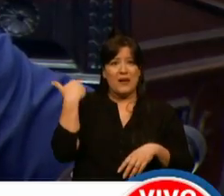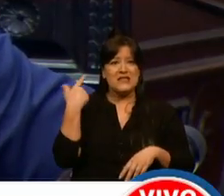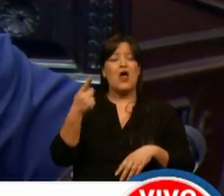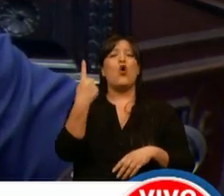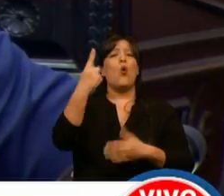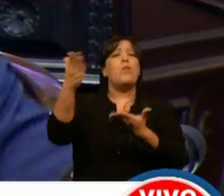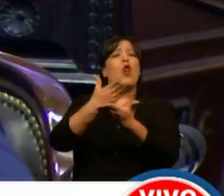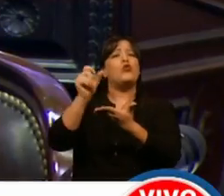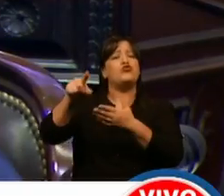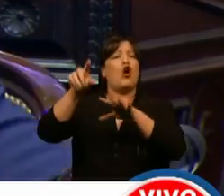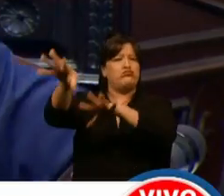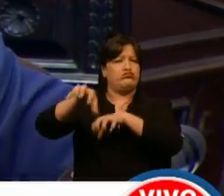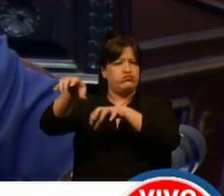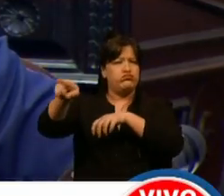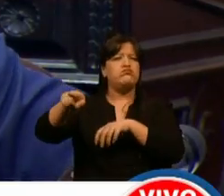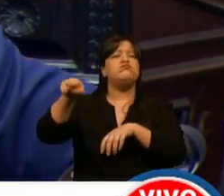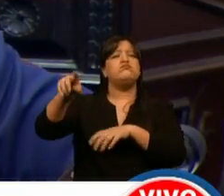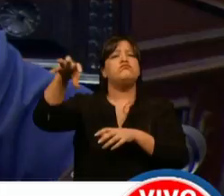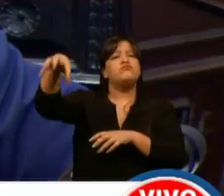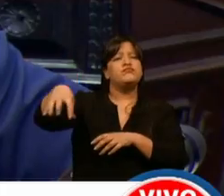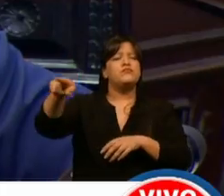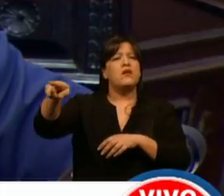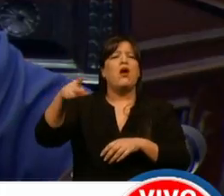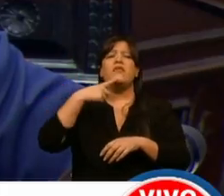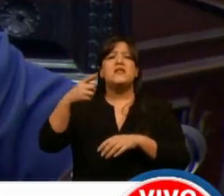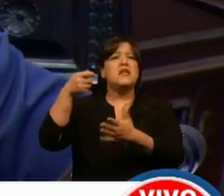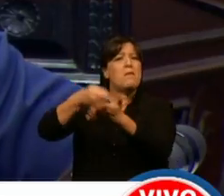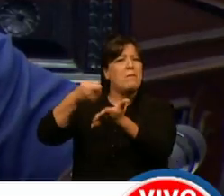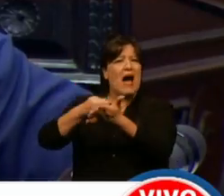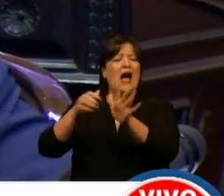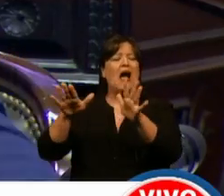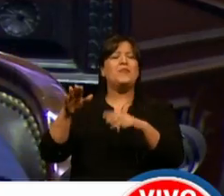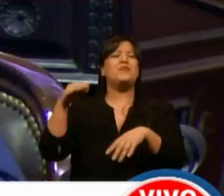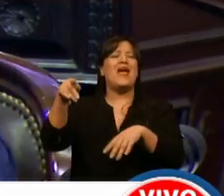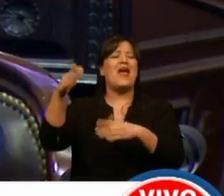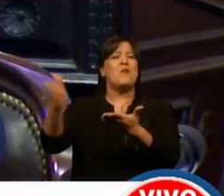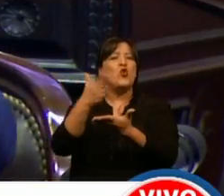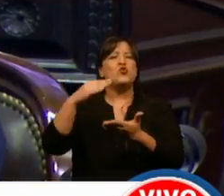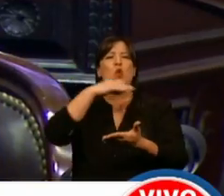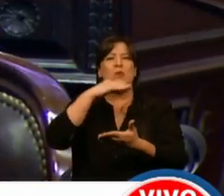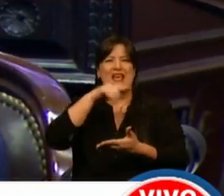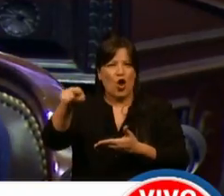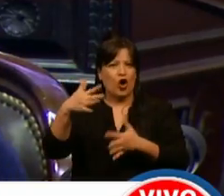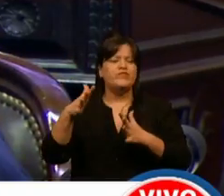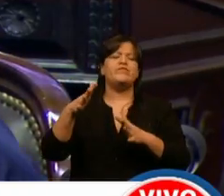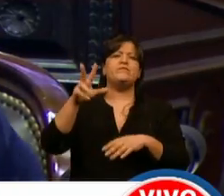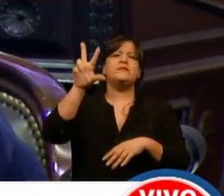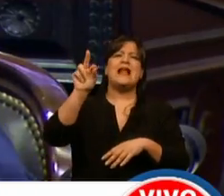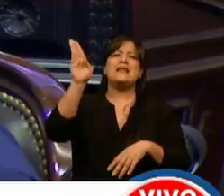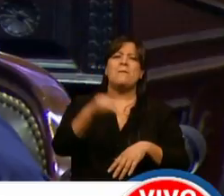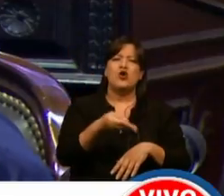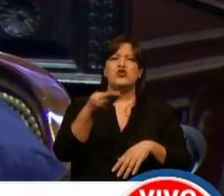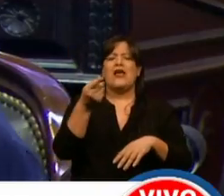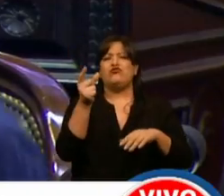productor agropecuario lo particular un vitivinícola estaba pagando porque nosotros sería un 30 por ciento por por